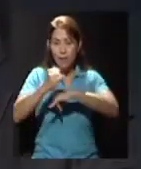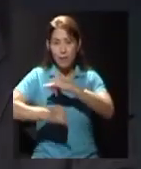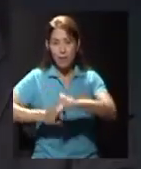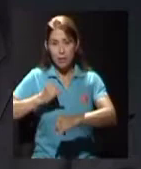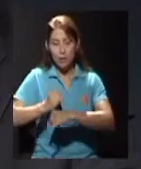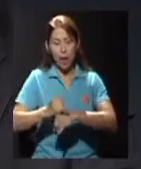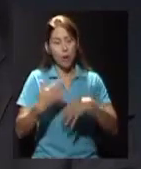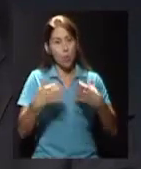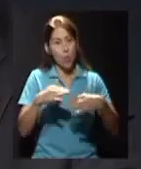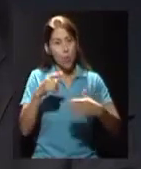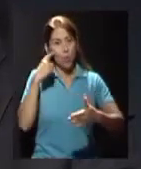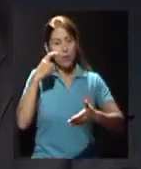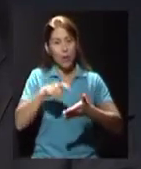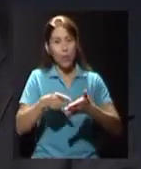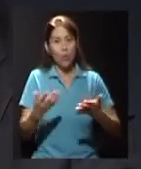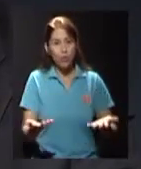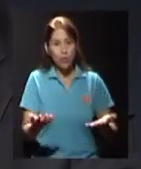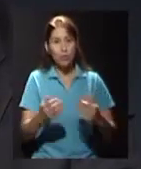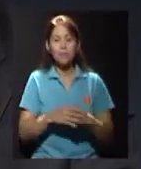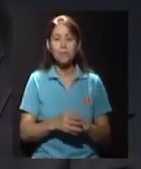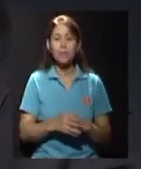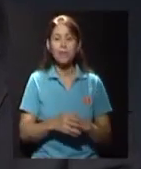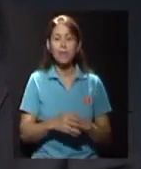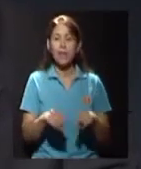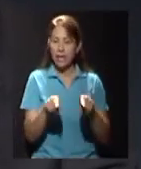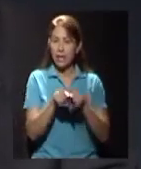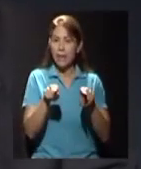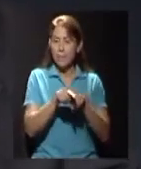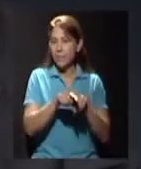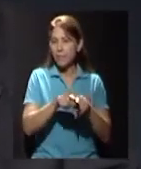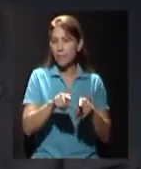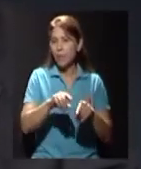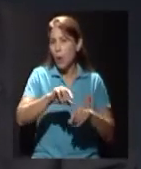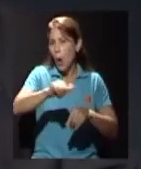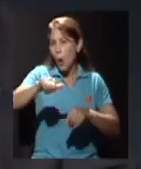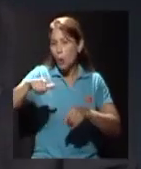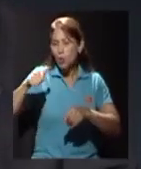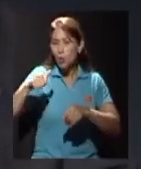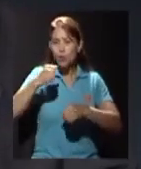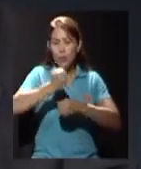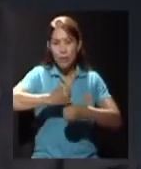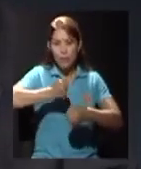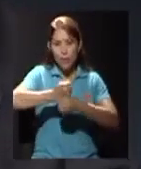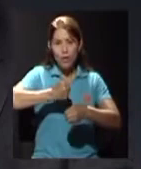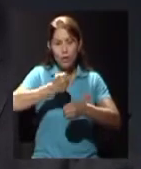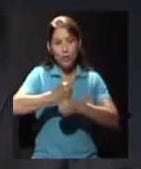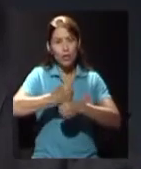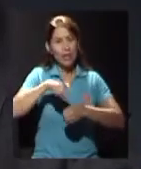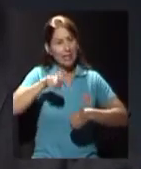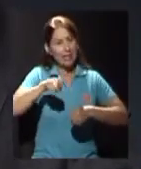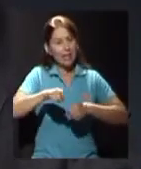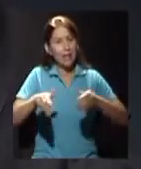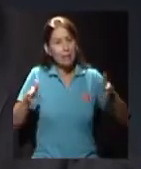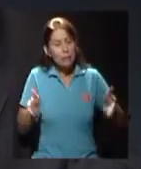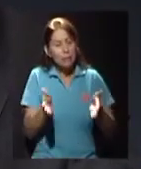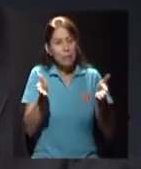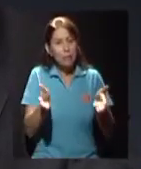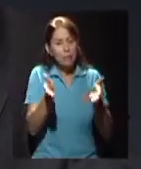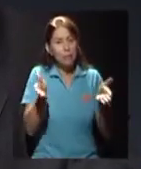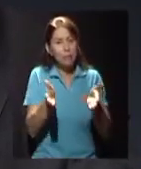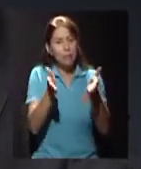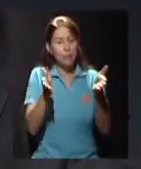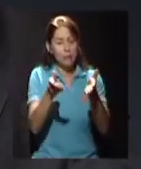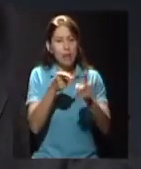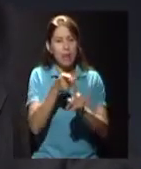y me atrevo a decir otros esfuerzos que merecen el impulso necesario que desde el ministerio de salud